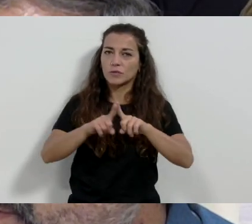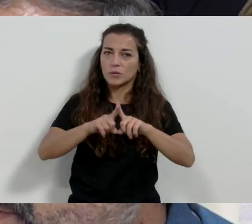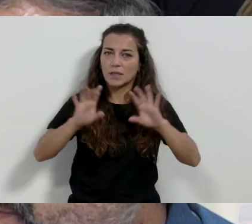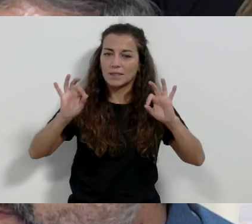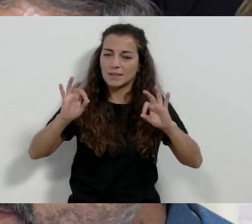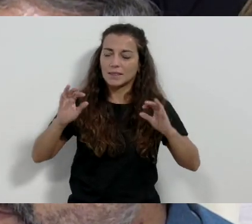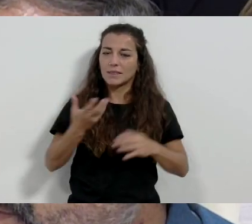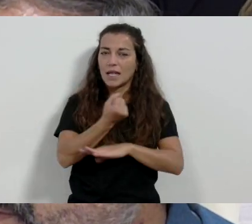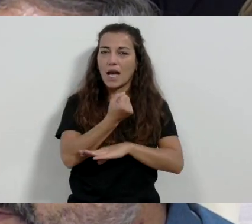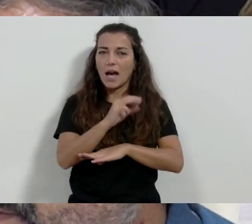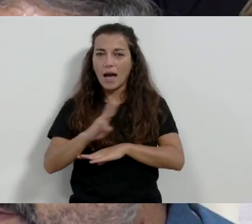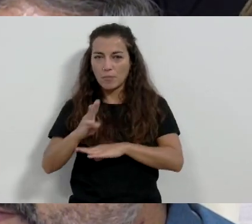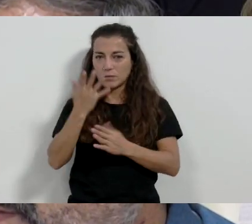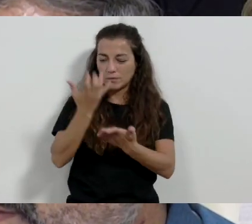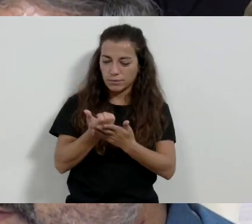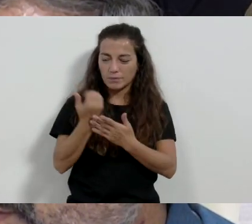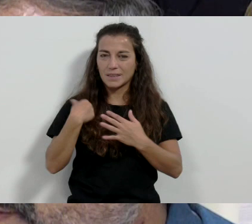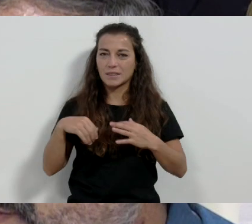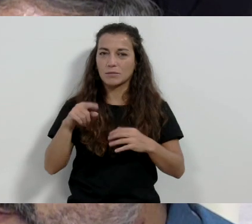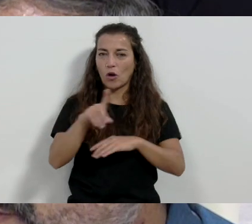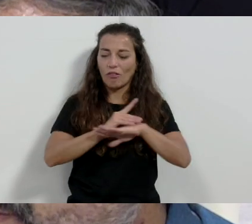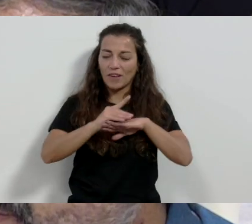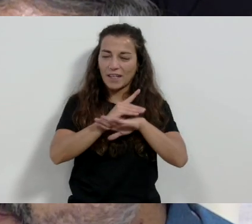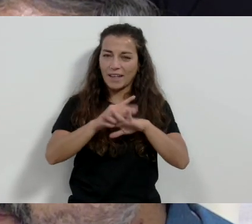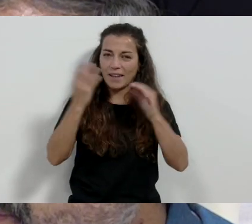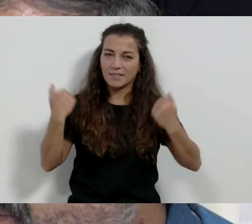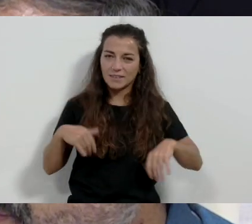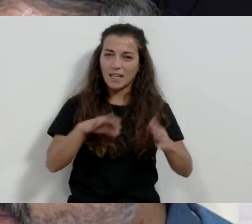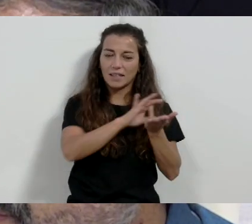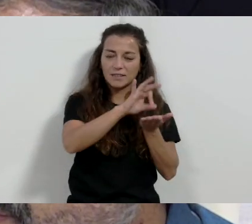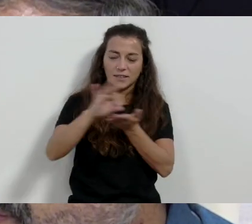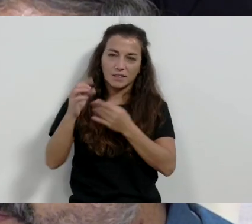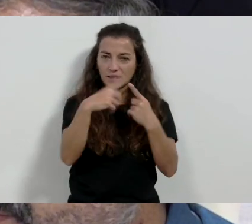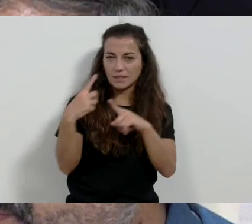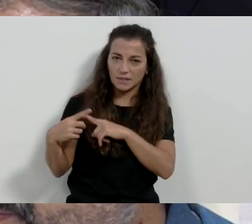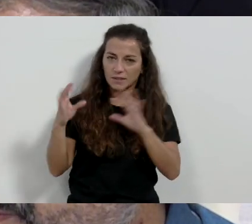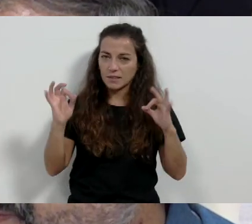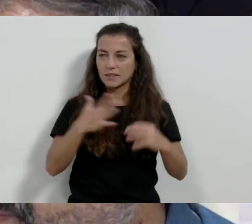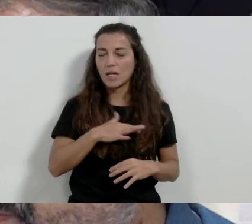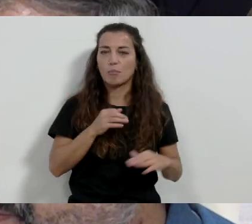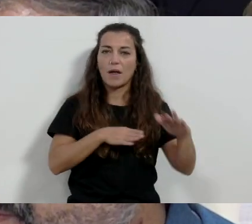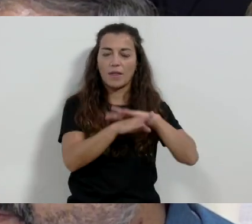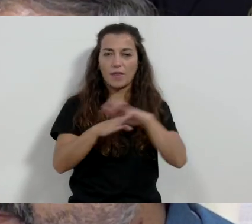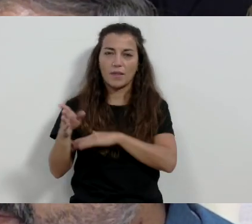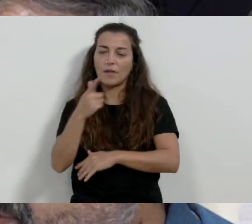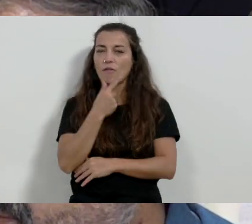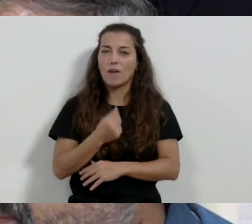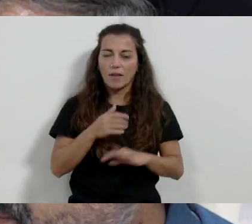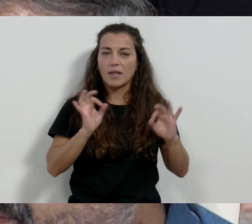ya está registrado digitalmente, los distintos servicios tienen acceso de forma fácil